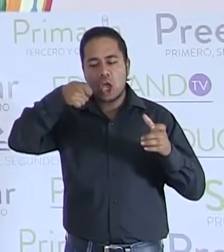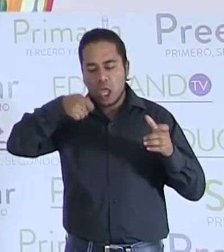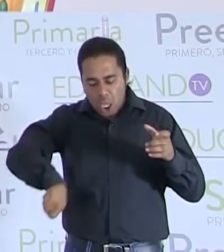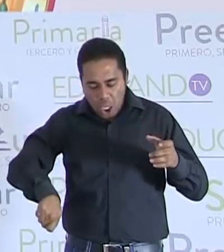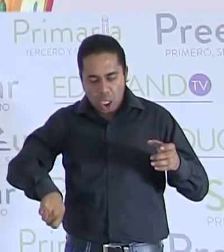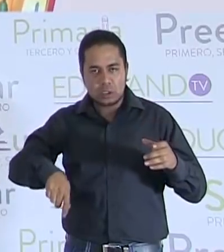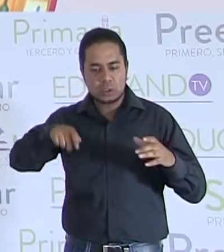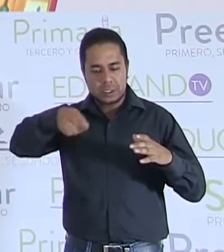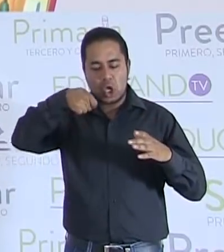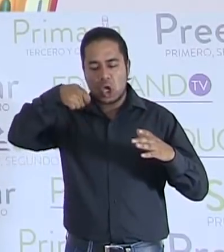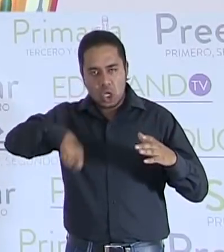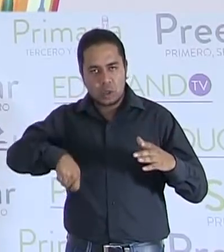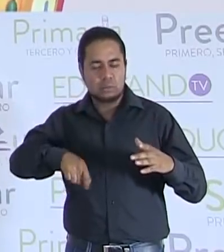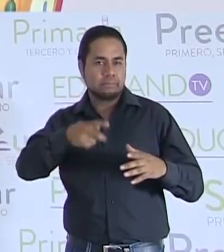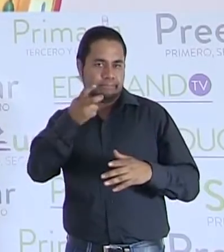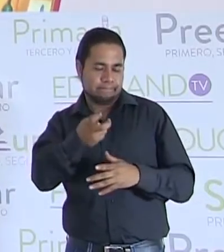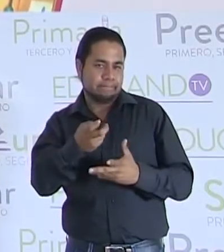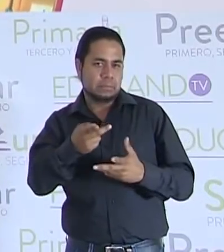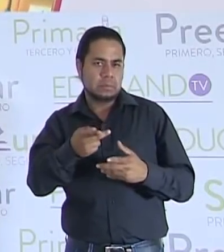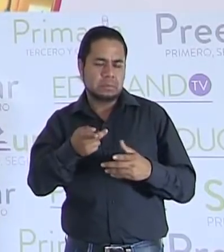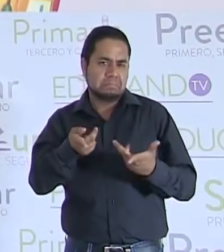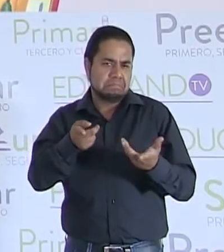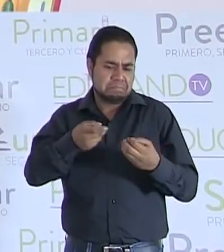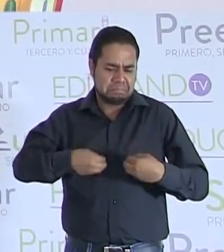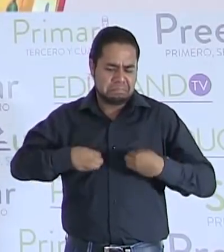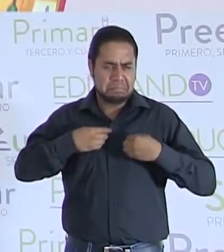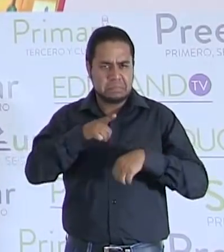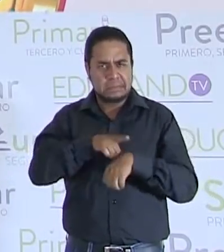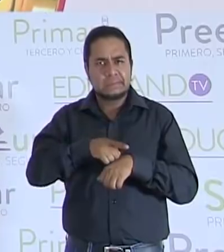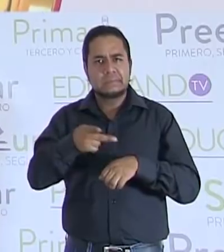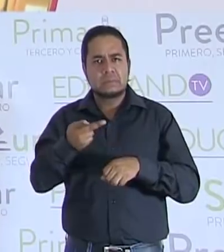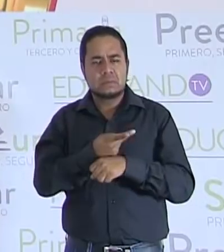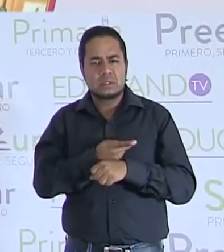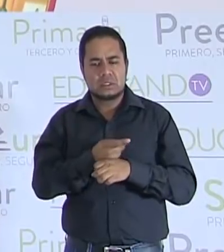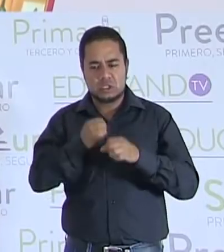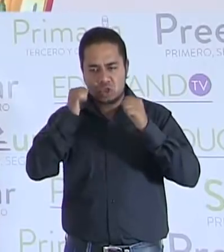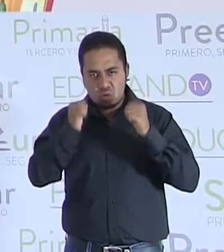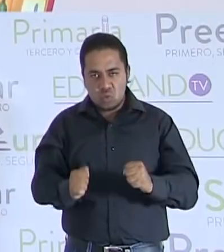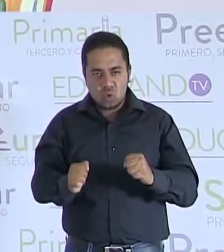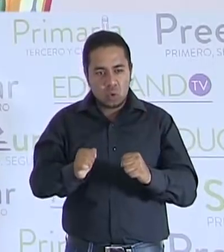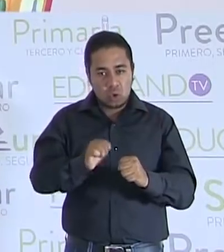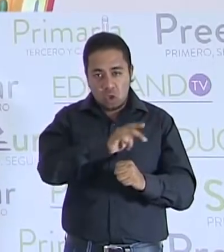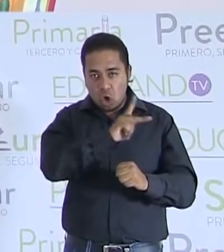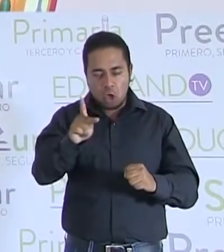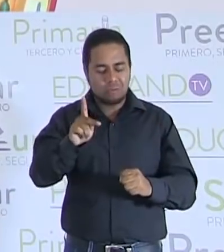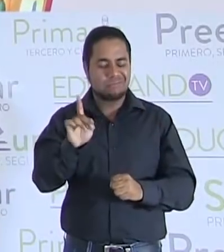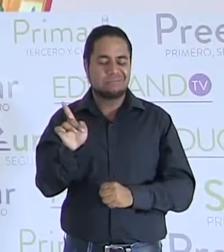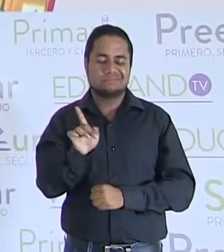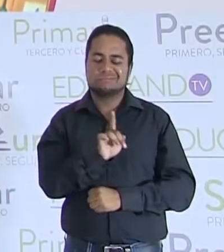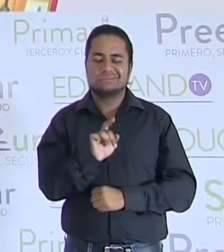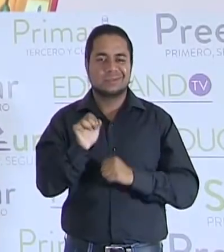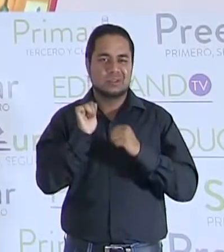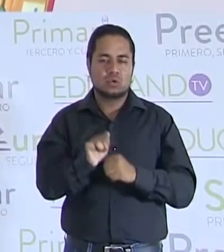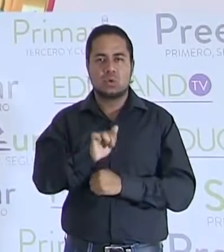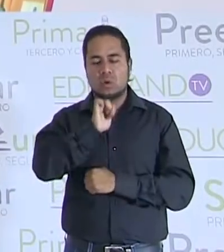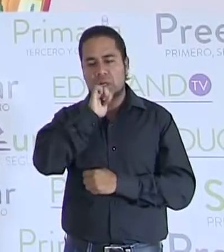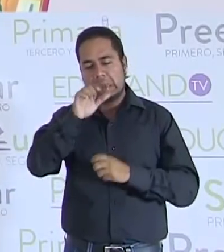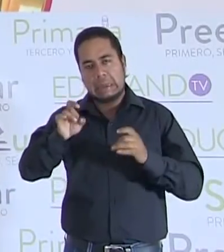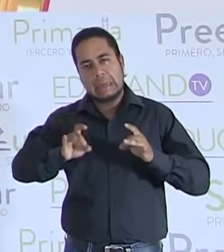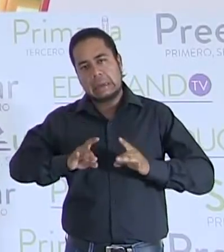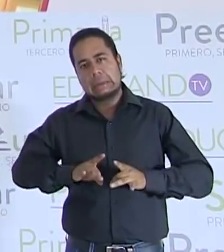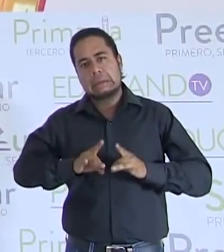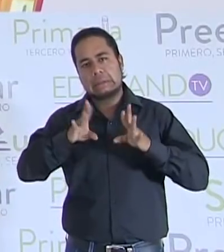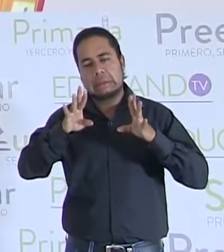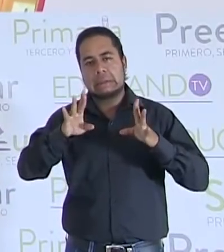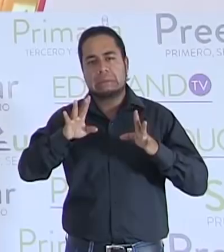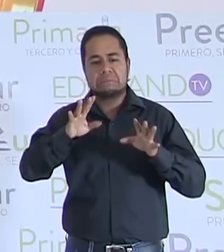cae la sopa. ¿Qué quiere decir en la vida? Que nada es seguro, ¿sí? Y que en cualquier momento las circunstancias